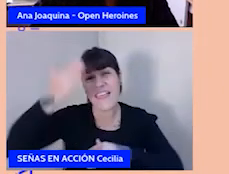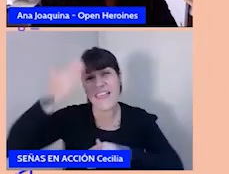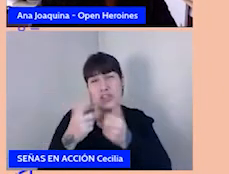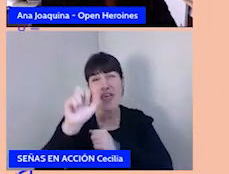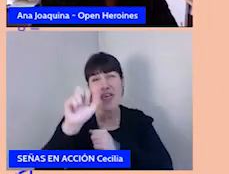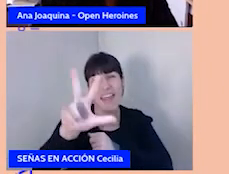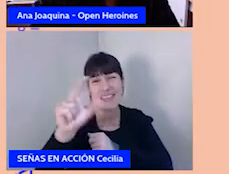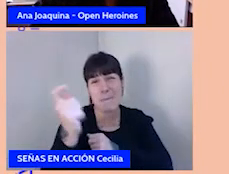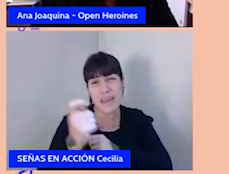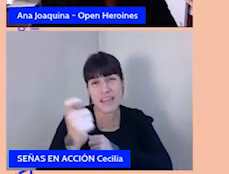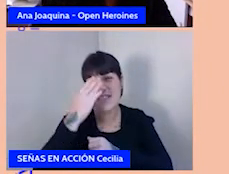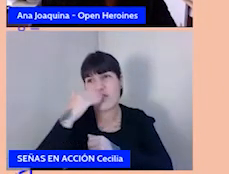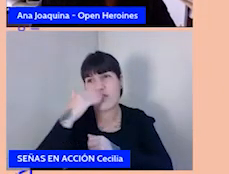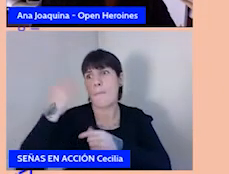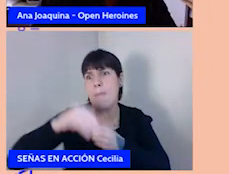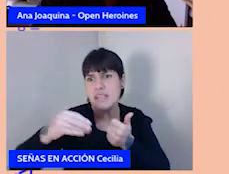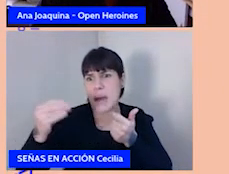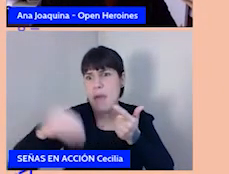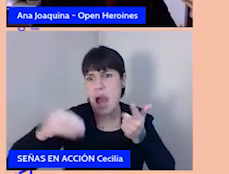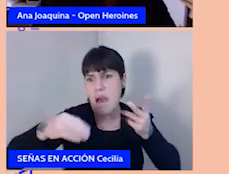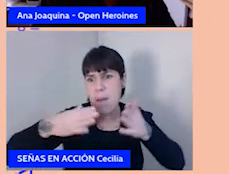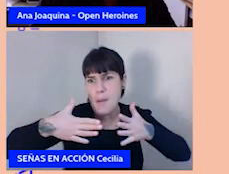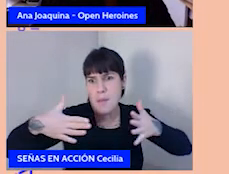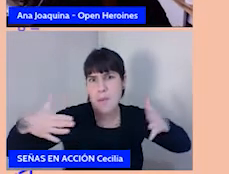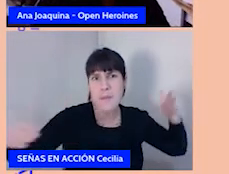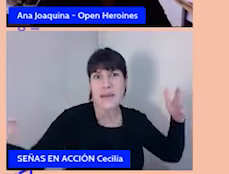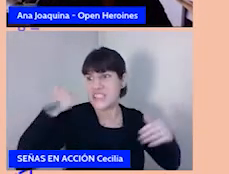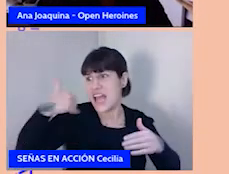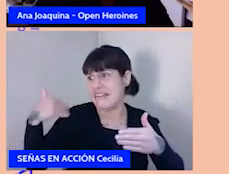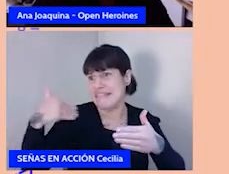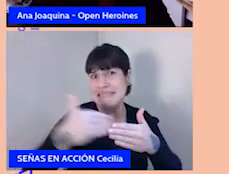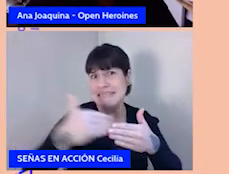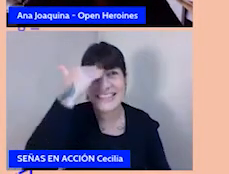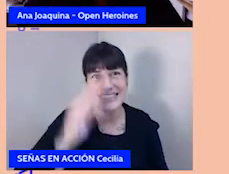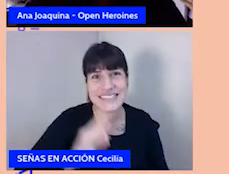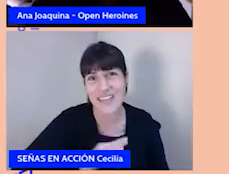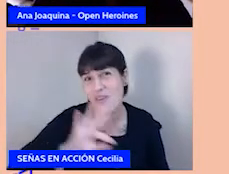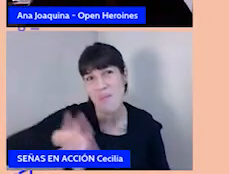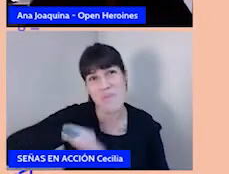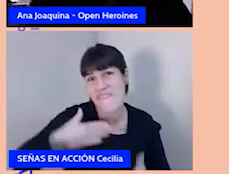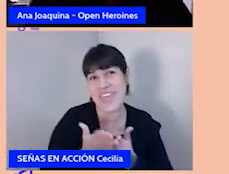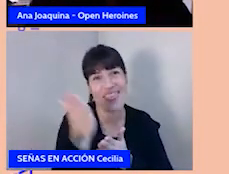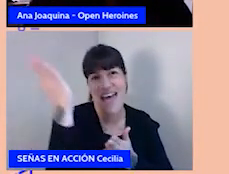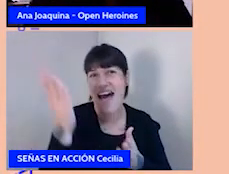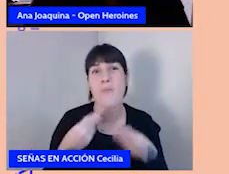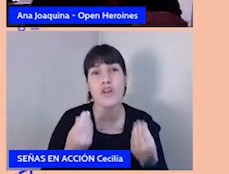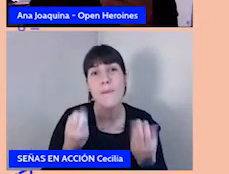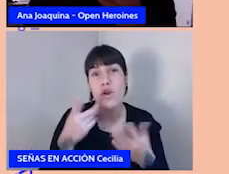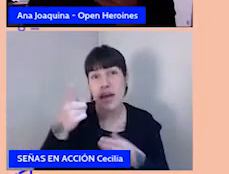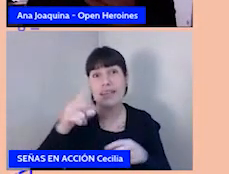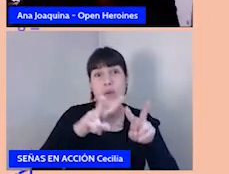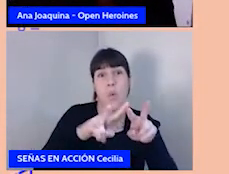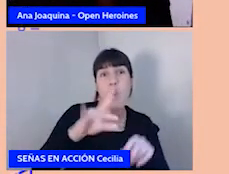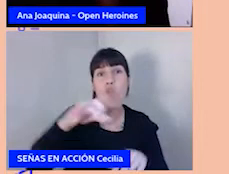vida. Porque World Pulse justo va de esta intersección de todo lo que he hecho durante